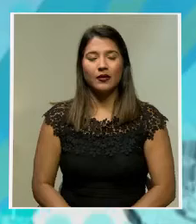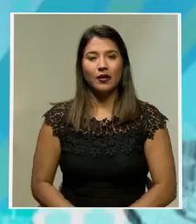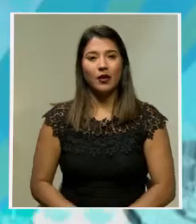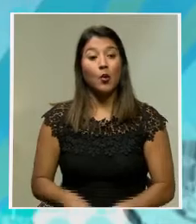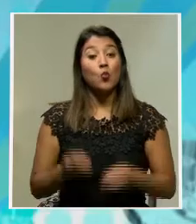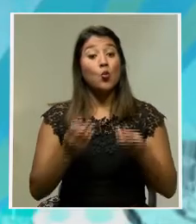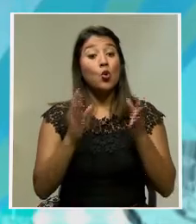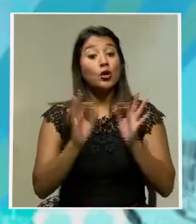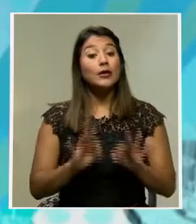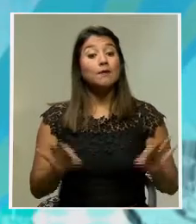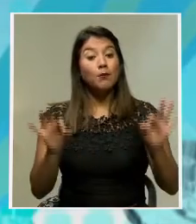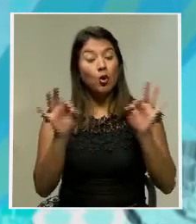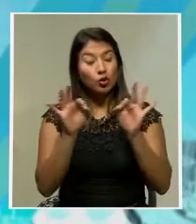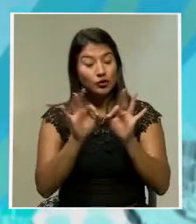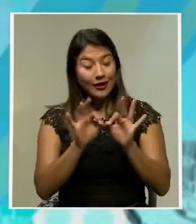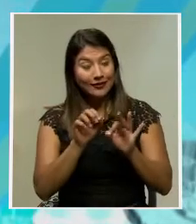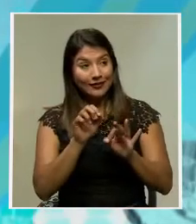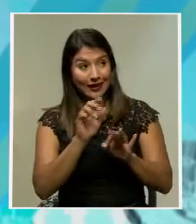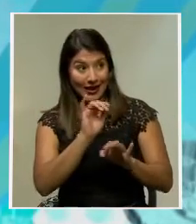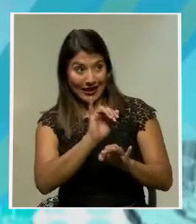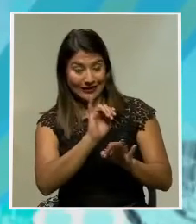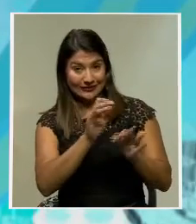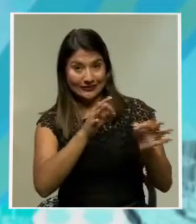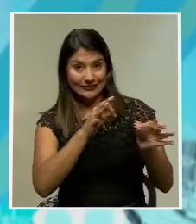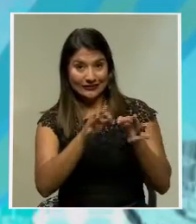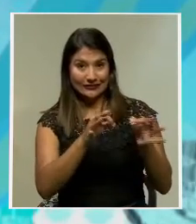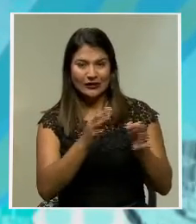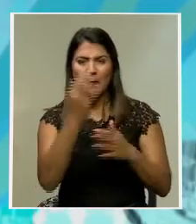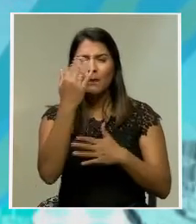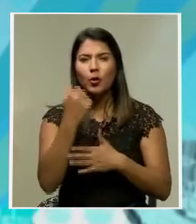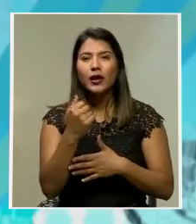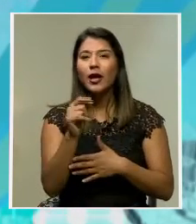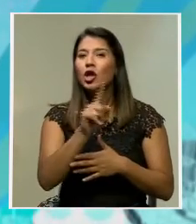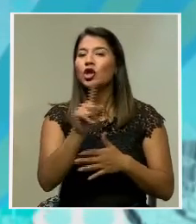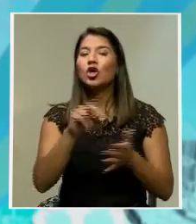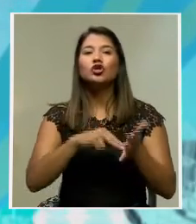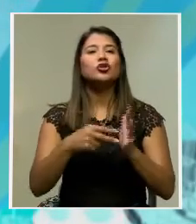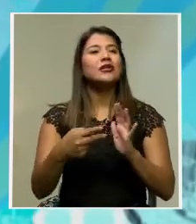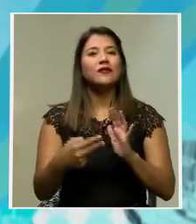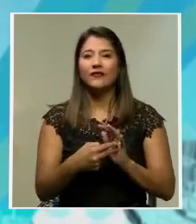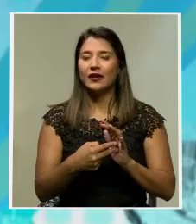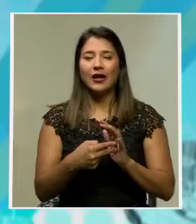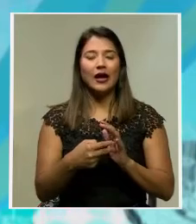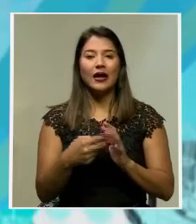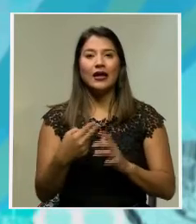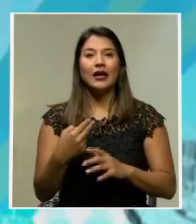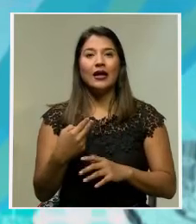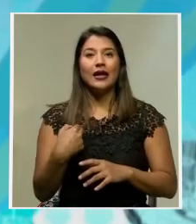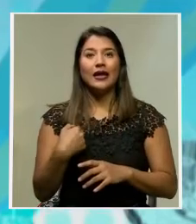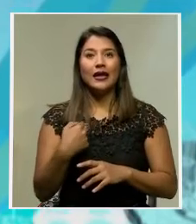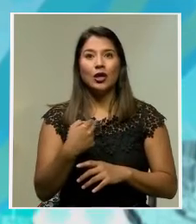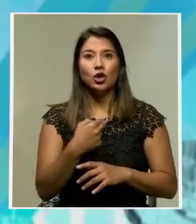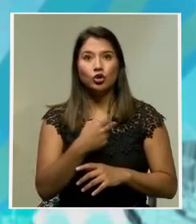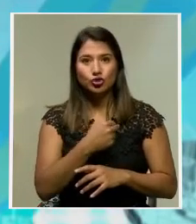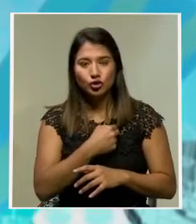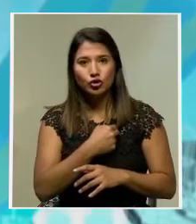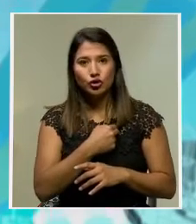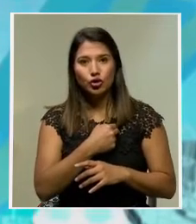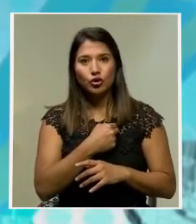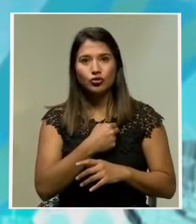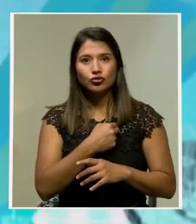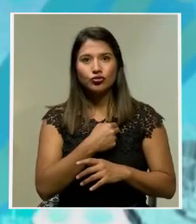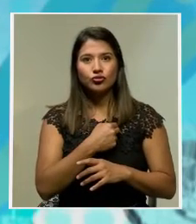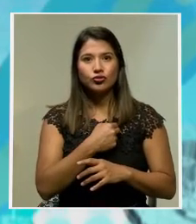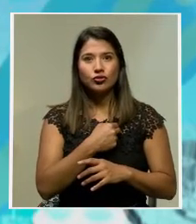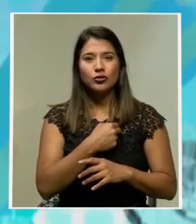Es importante esta aclaración que usted hace, porque no se trata de quedarse con la plata de nadie, se trata que le estamos dando